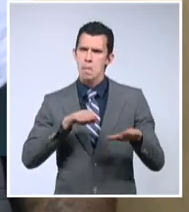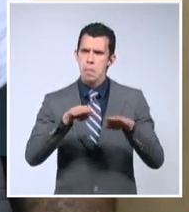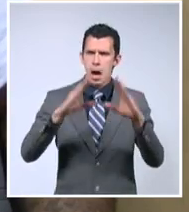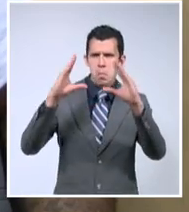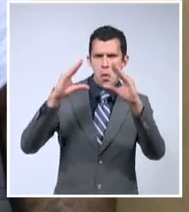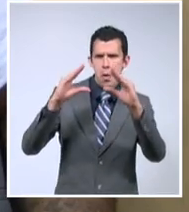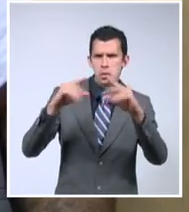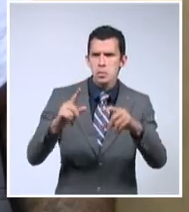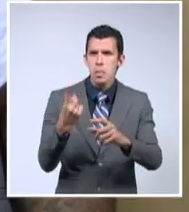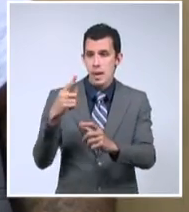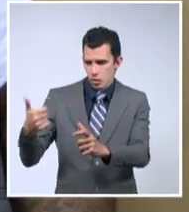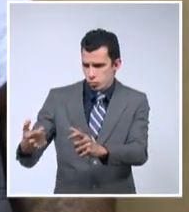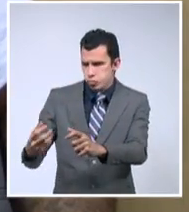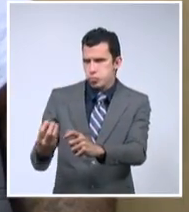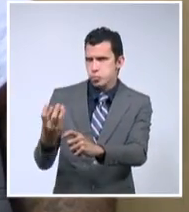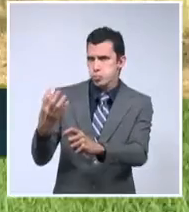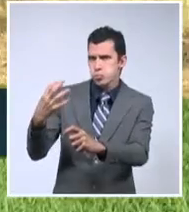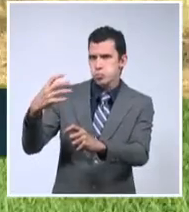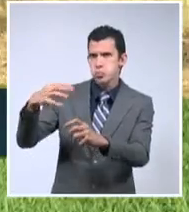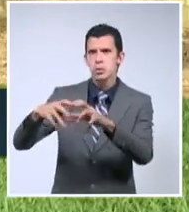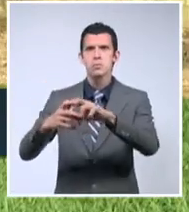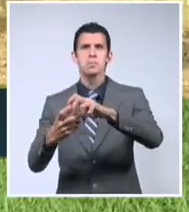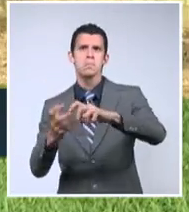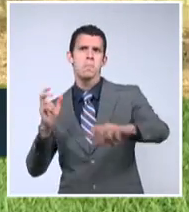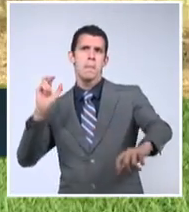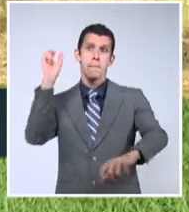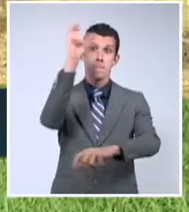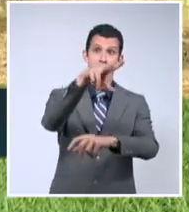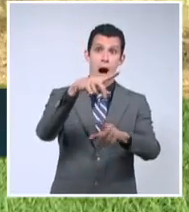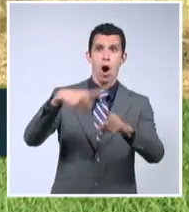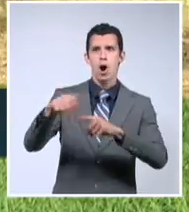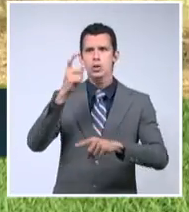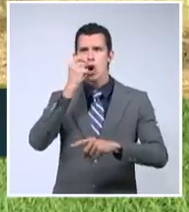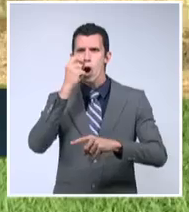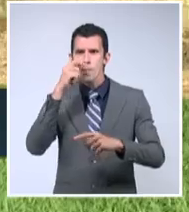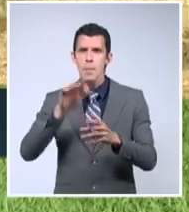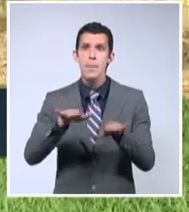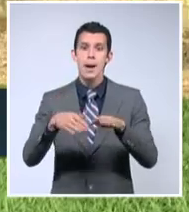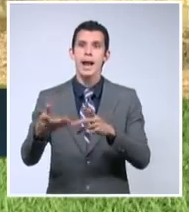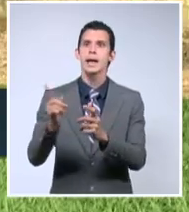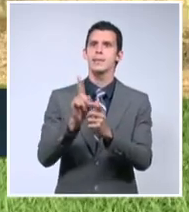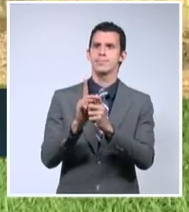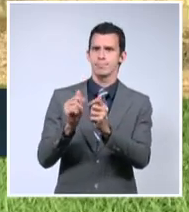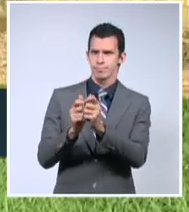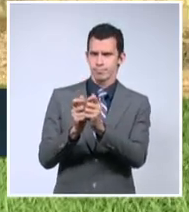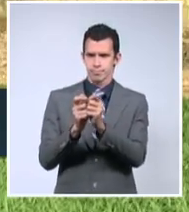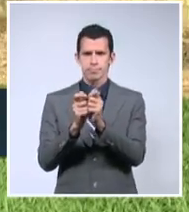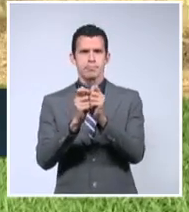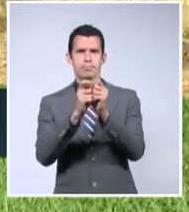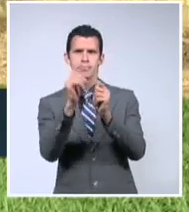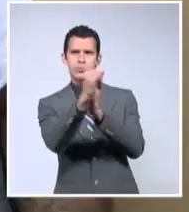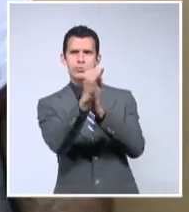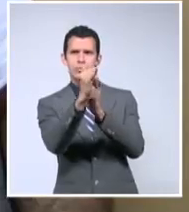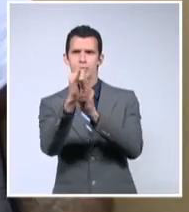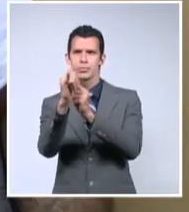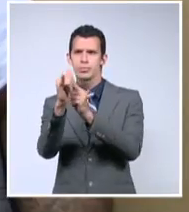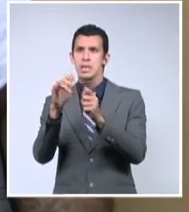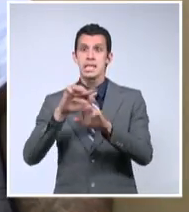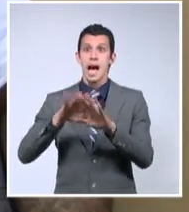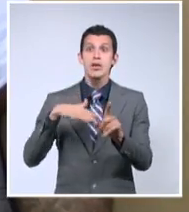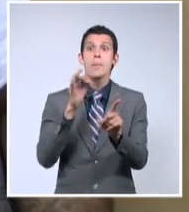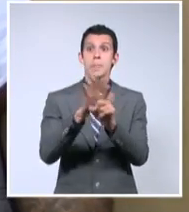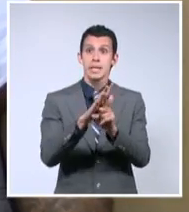y entonces Ismael iba caminando para filmar. Bueno, yo tenía el teléfono y iba a empezar a filmar. Cuando iba a empezar a filmar ya las botellas estaban lloviendo.